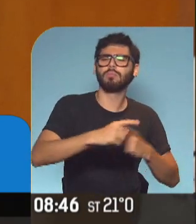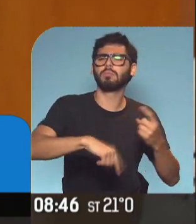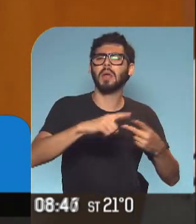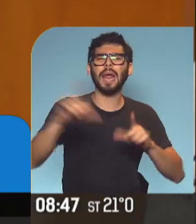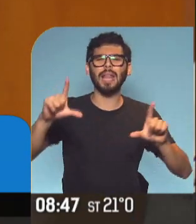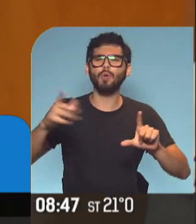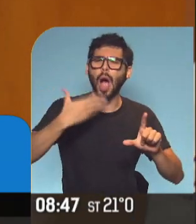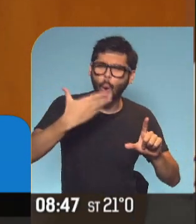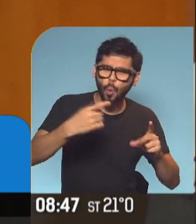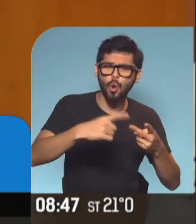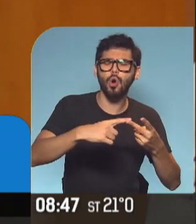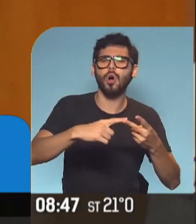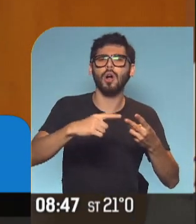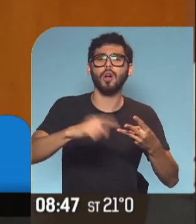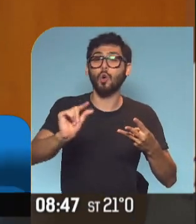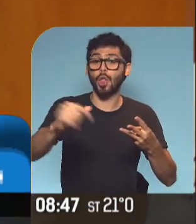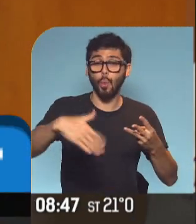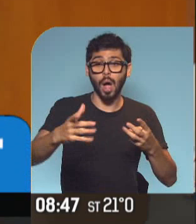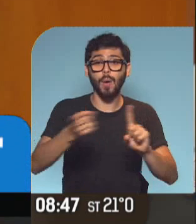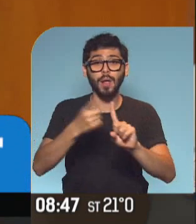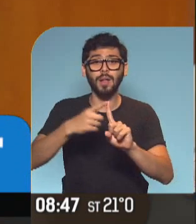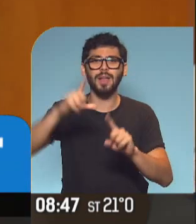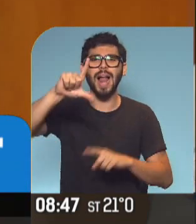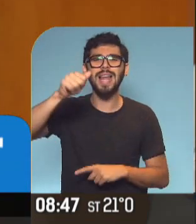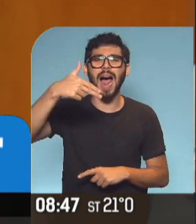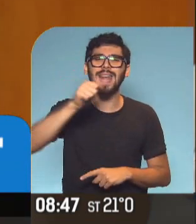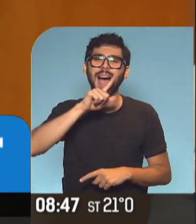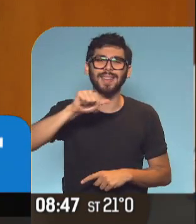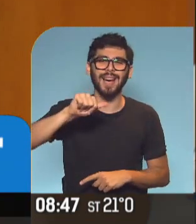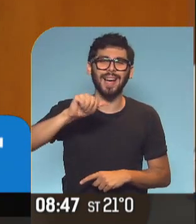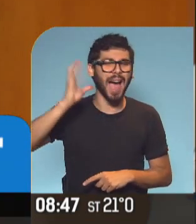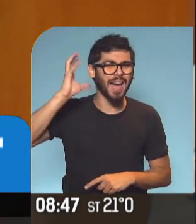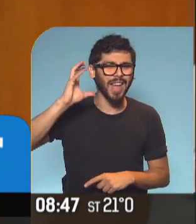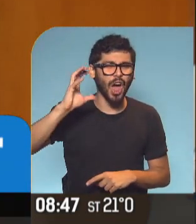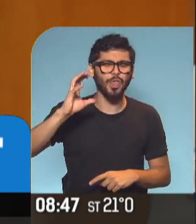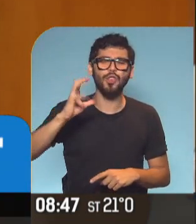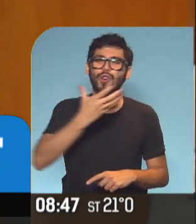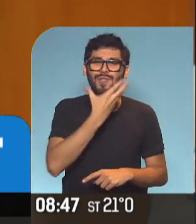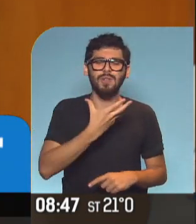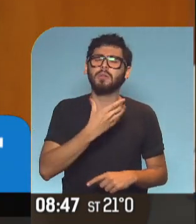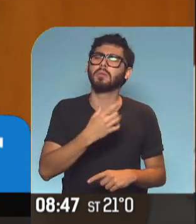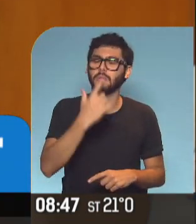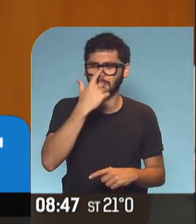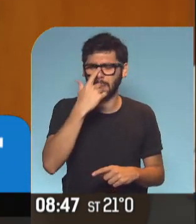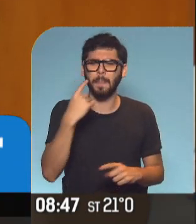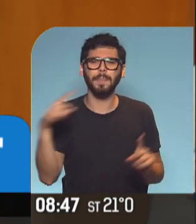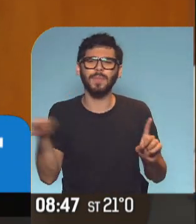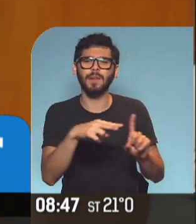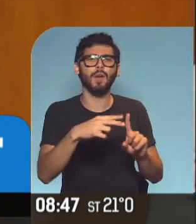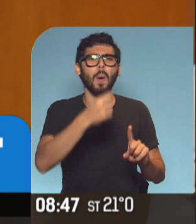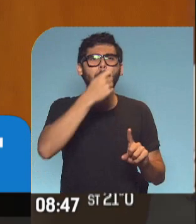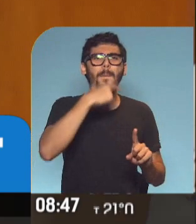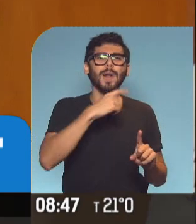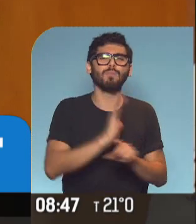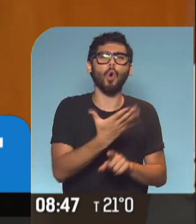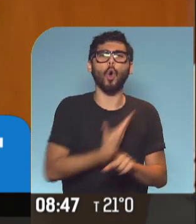televisión ahora entre un rato de hablar con lanata en radio por lo que esté negacionista de su propio